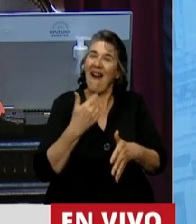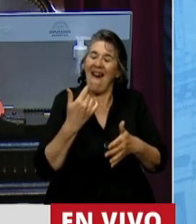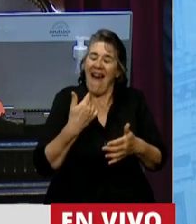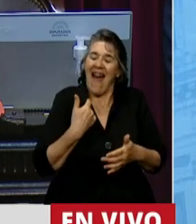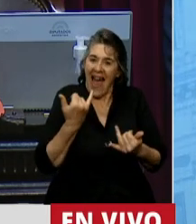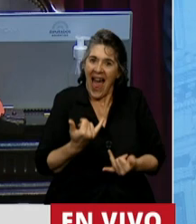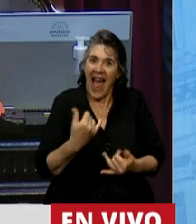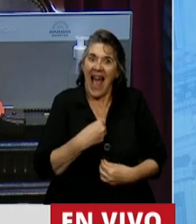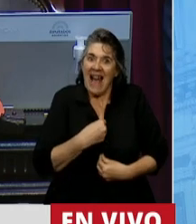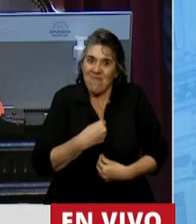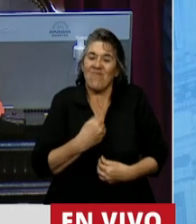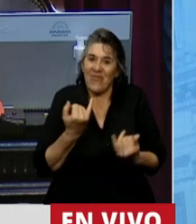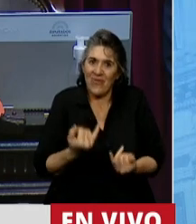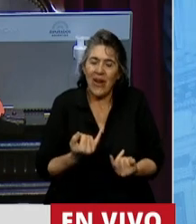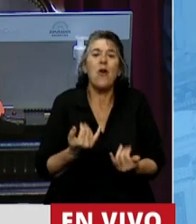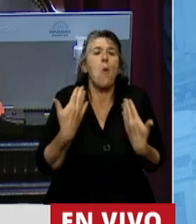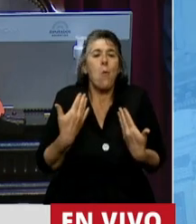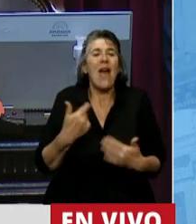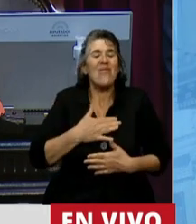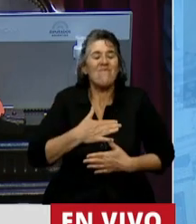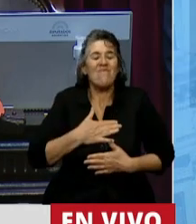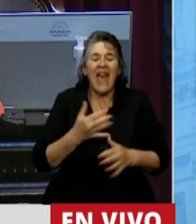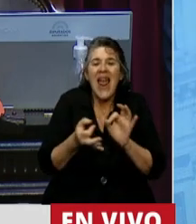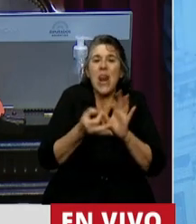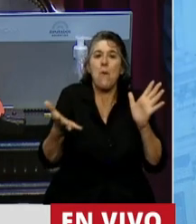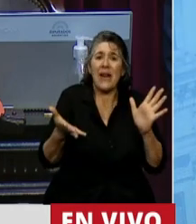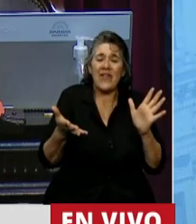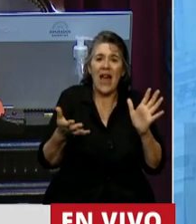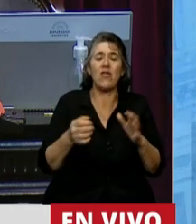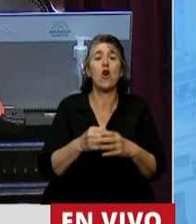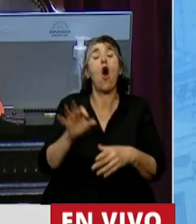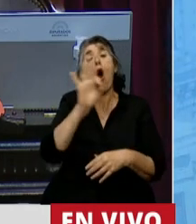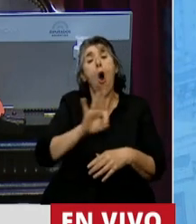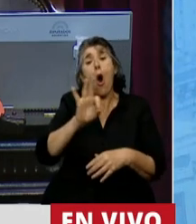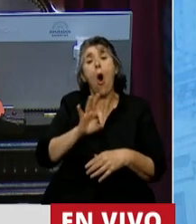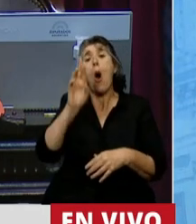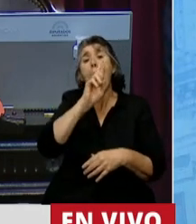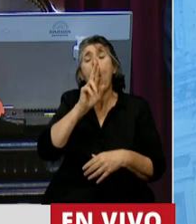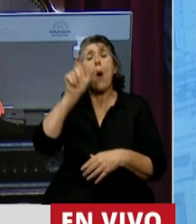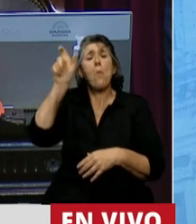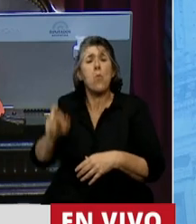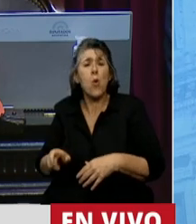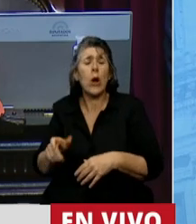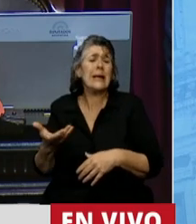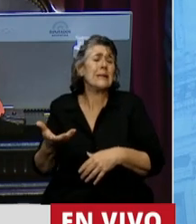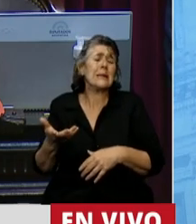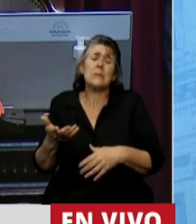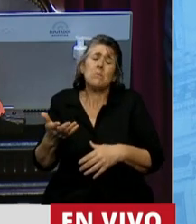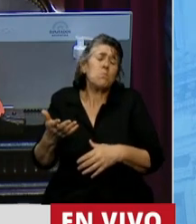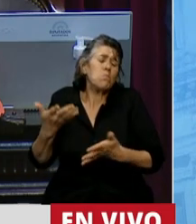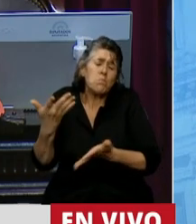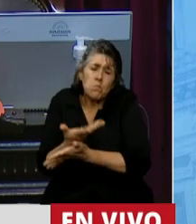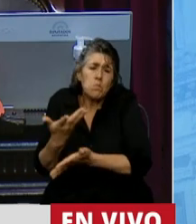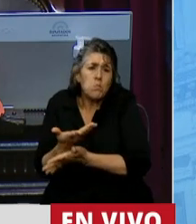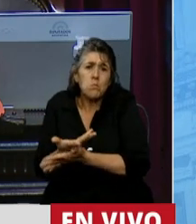hacerlo con absoluta libertad. Y aún las mujeres que se encuentren en extrema vulnerabilidad, lo